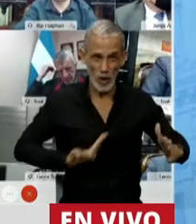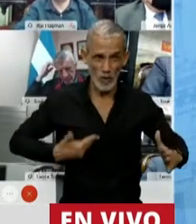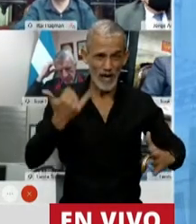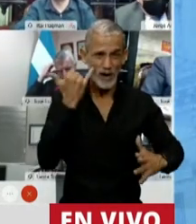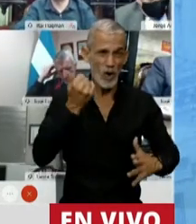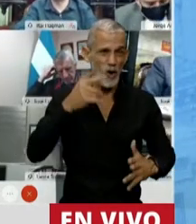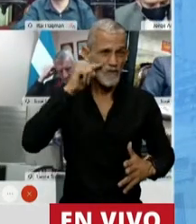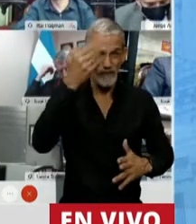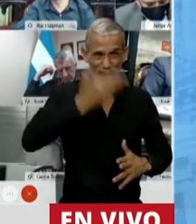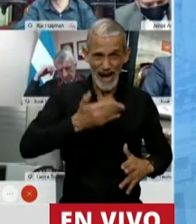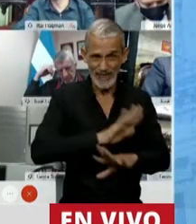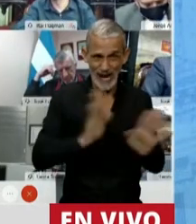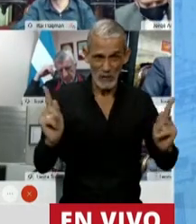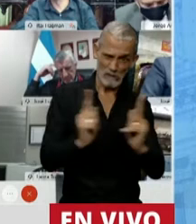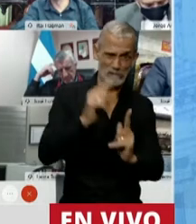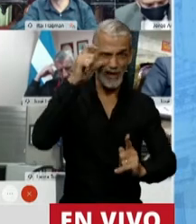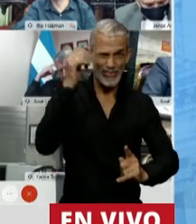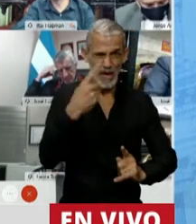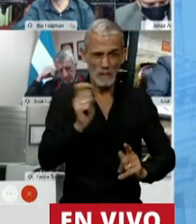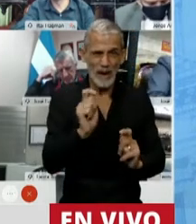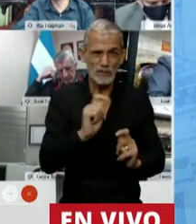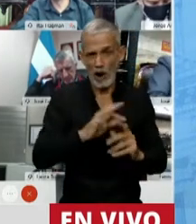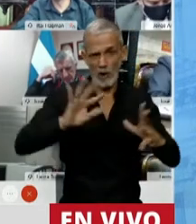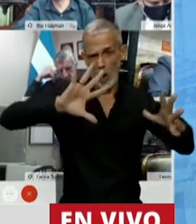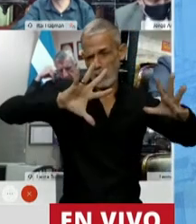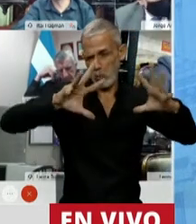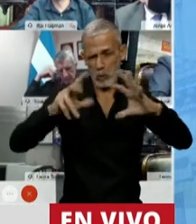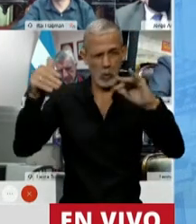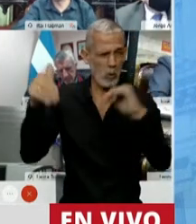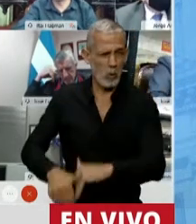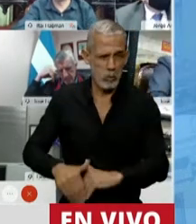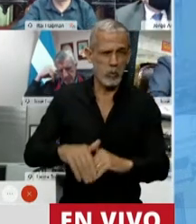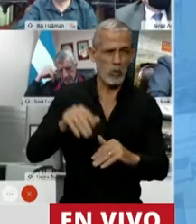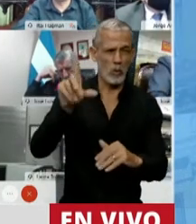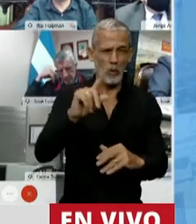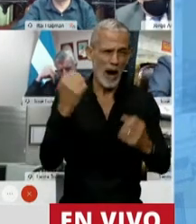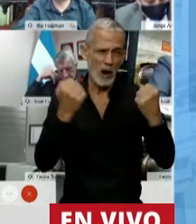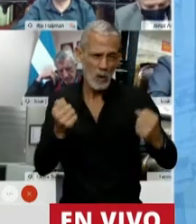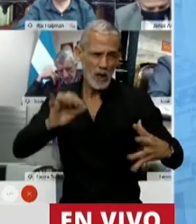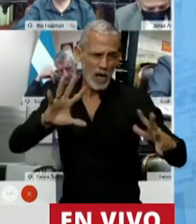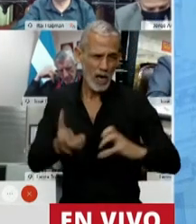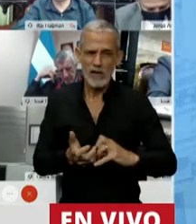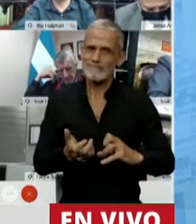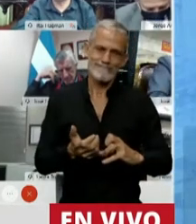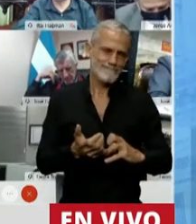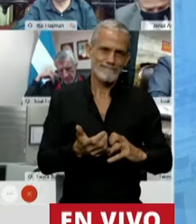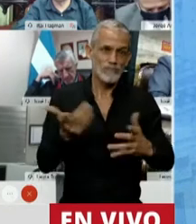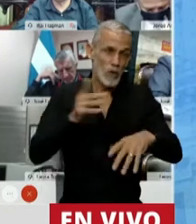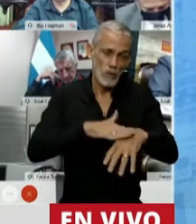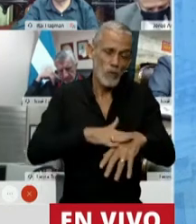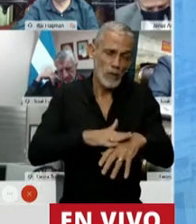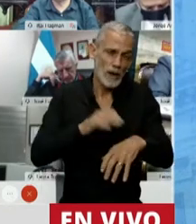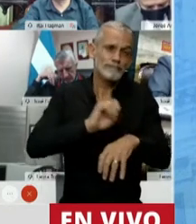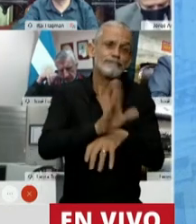doctor Fernández han llevado a la situación de paralización del país, que es producto de esta